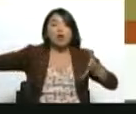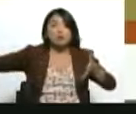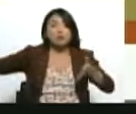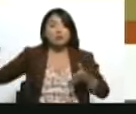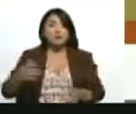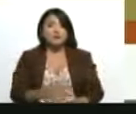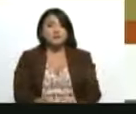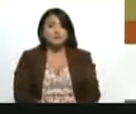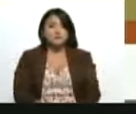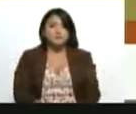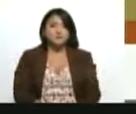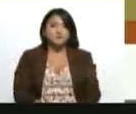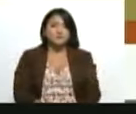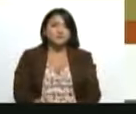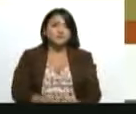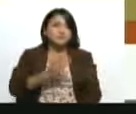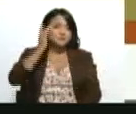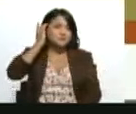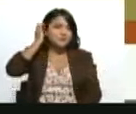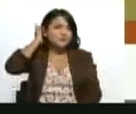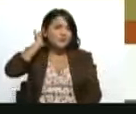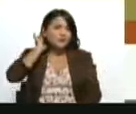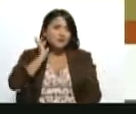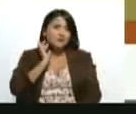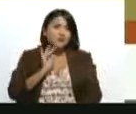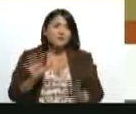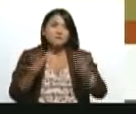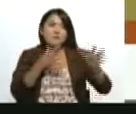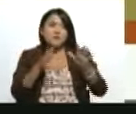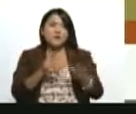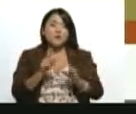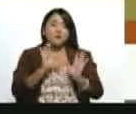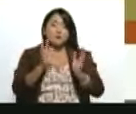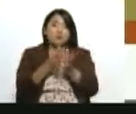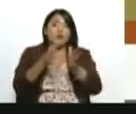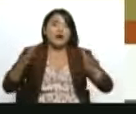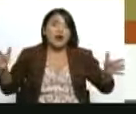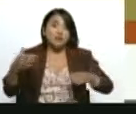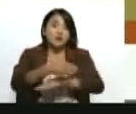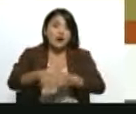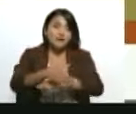calle, hay como 300 jefes de calle más o menos.